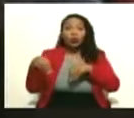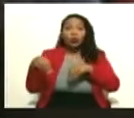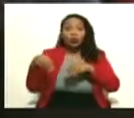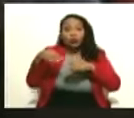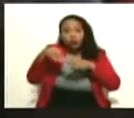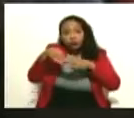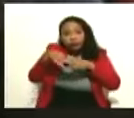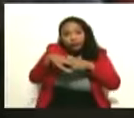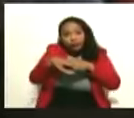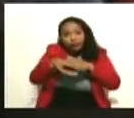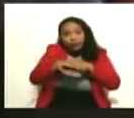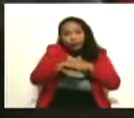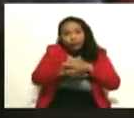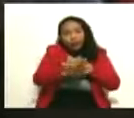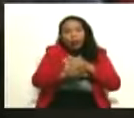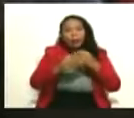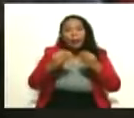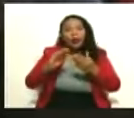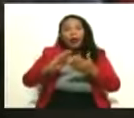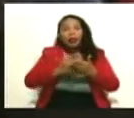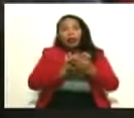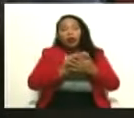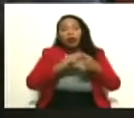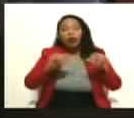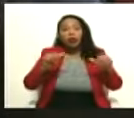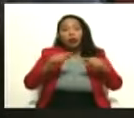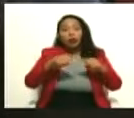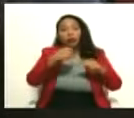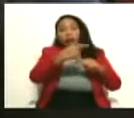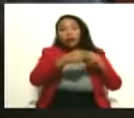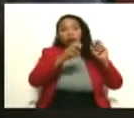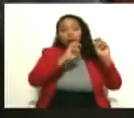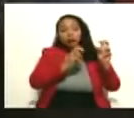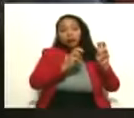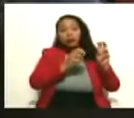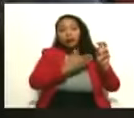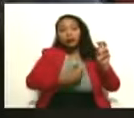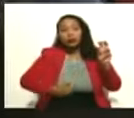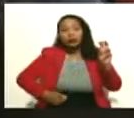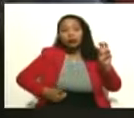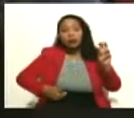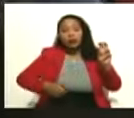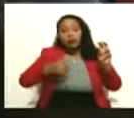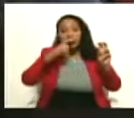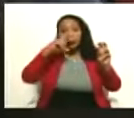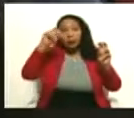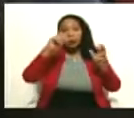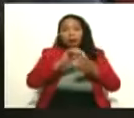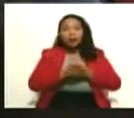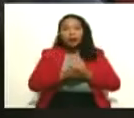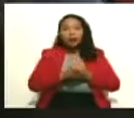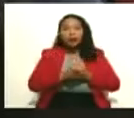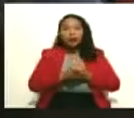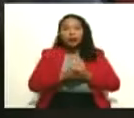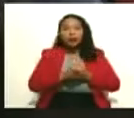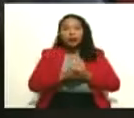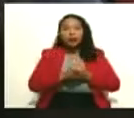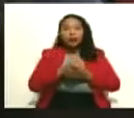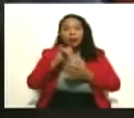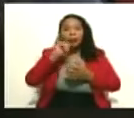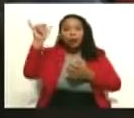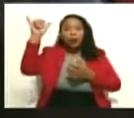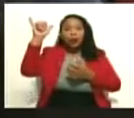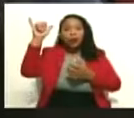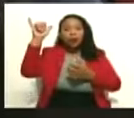de la mesa para quitarnos el territorio? Y por el otro lado, el presidente de la República, Nicolás Maduro, denunció que